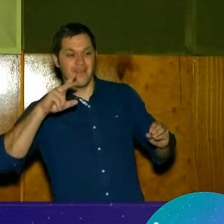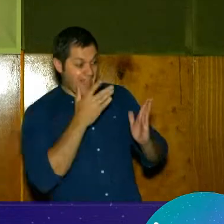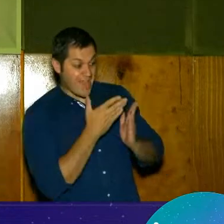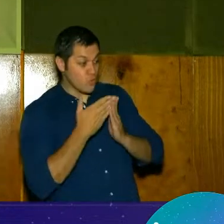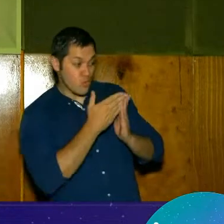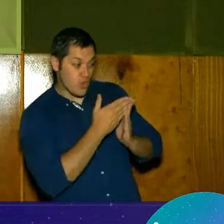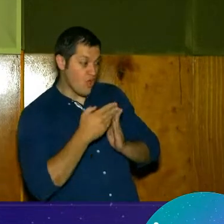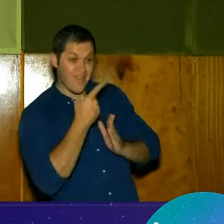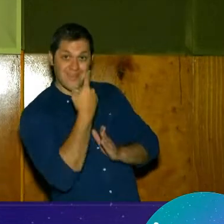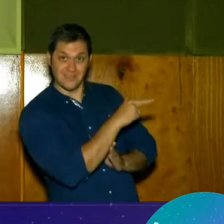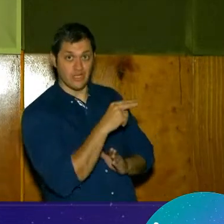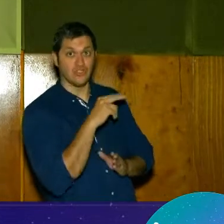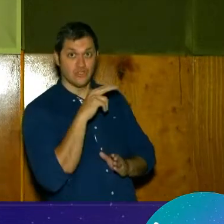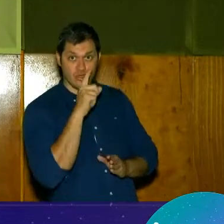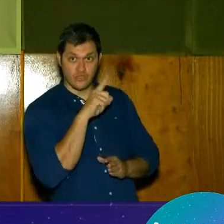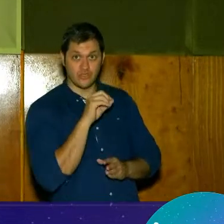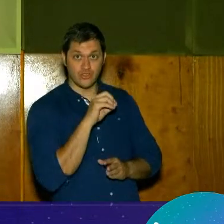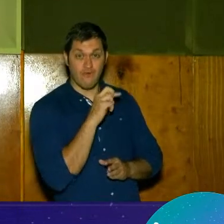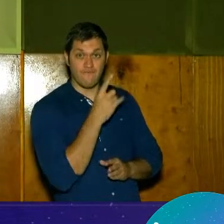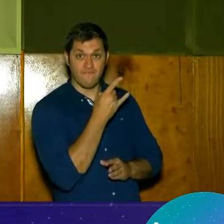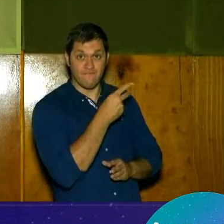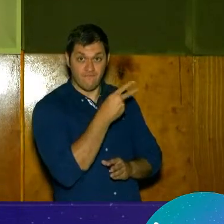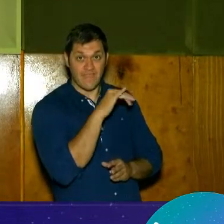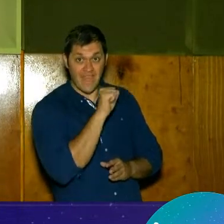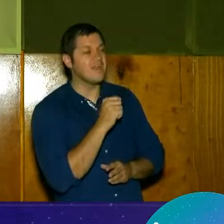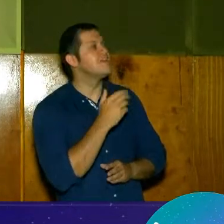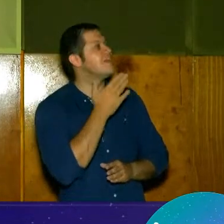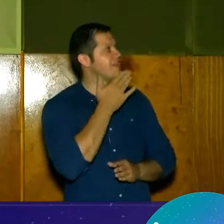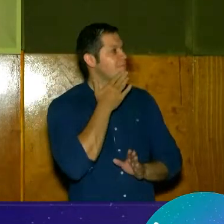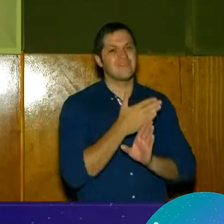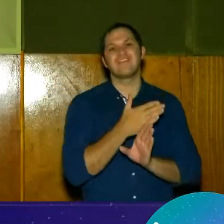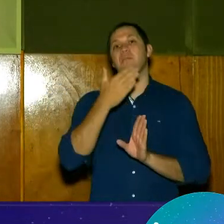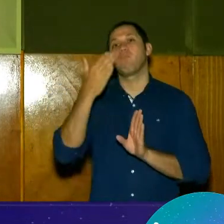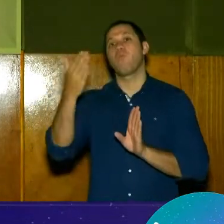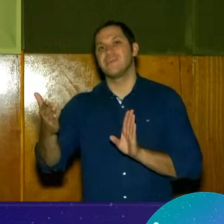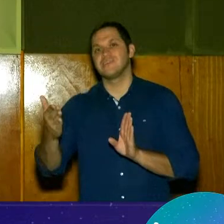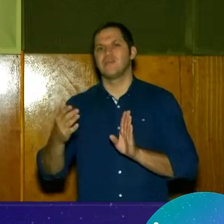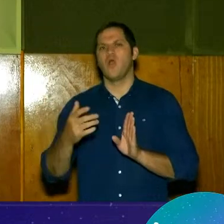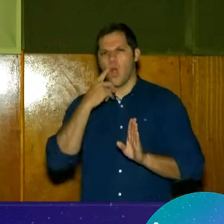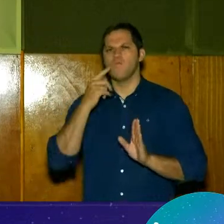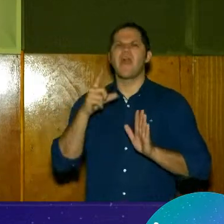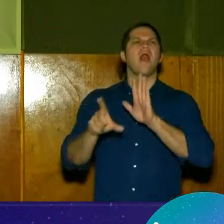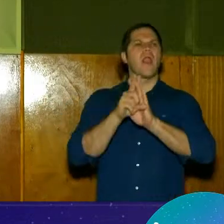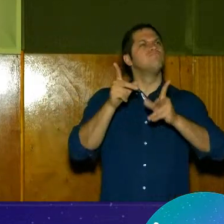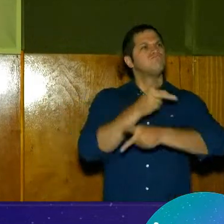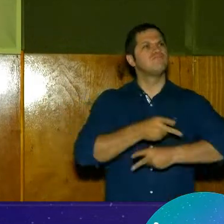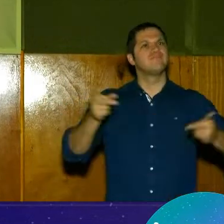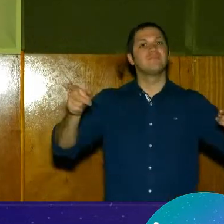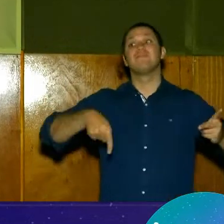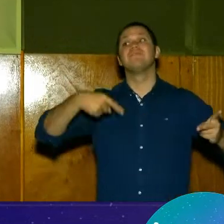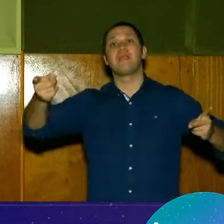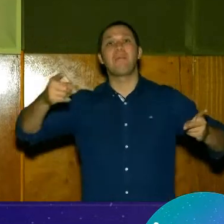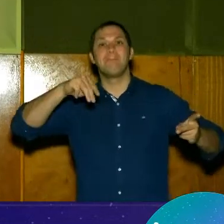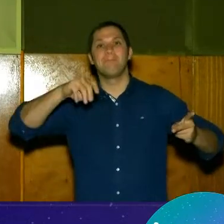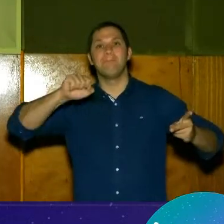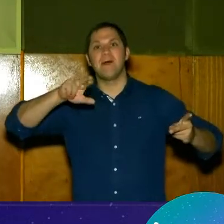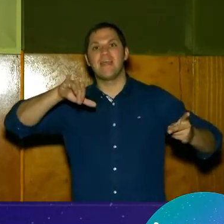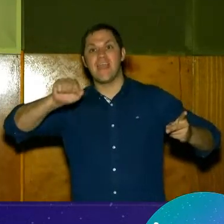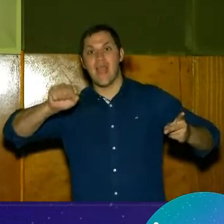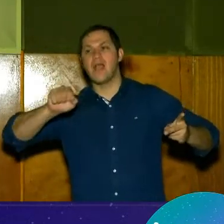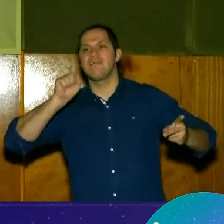para que pudiera redactar sus leyes y maría porque apoyó a kepler